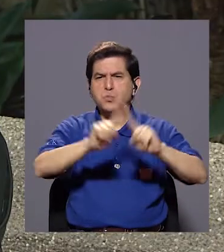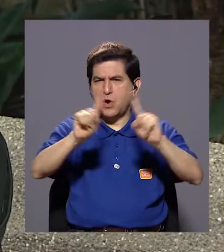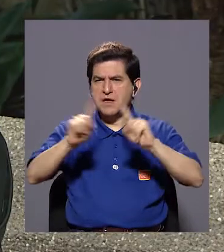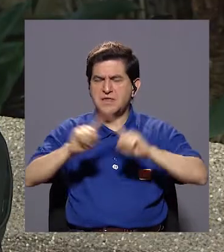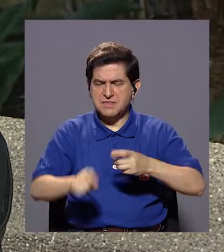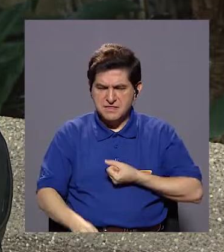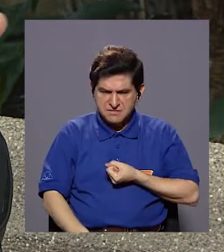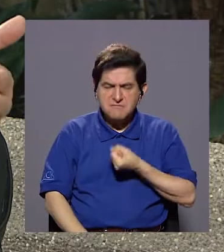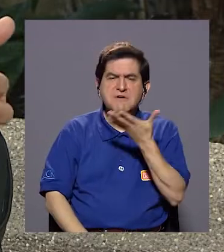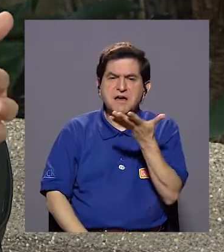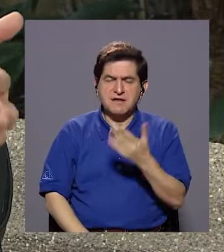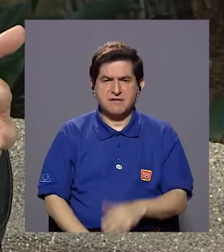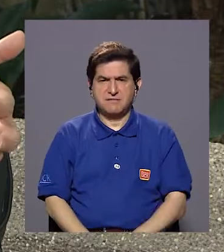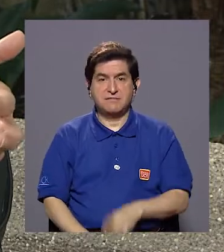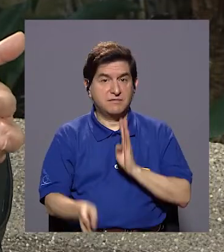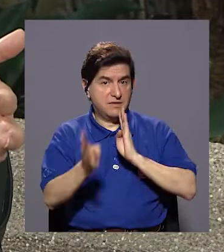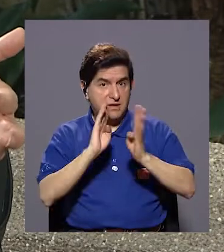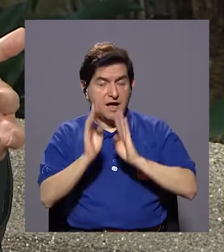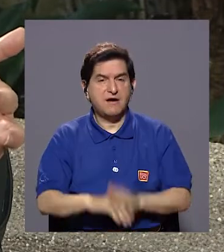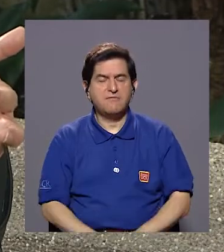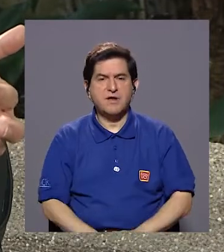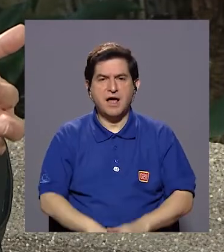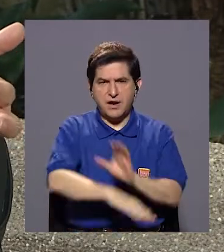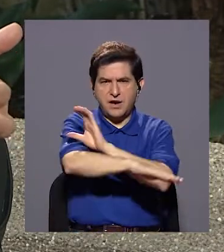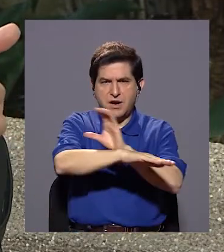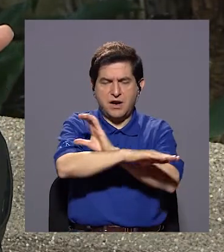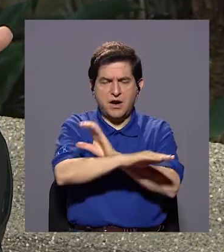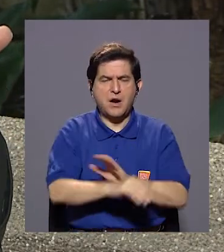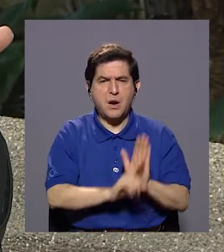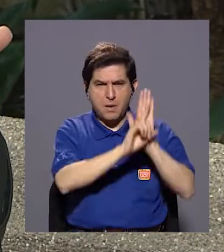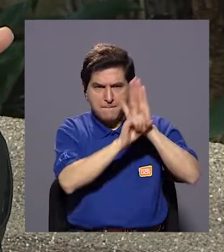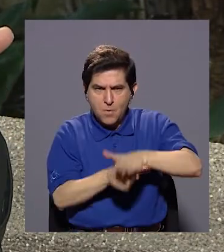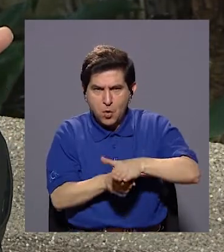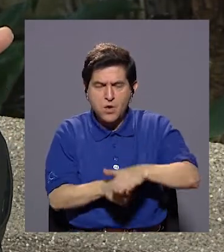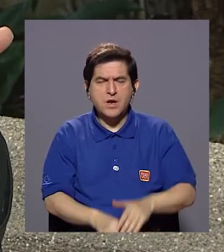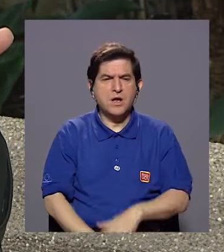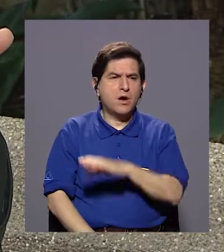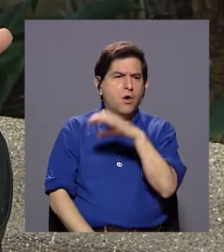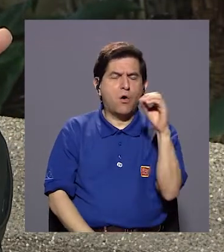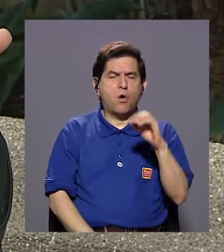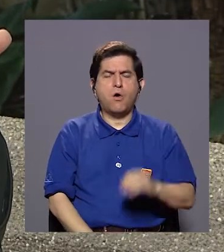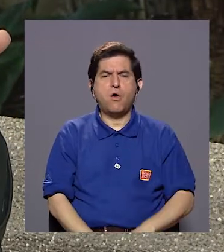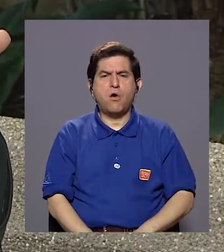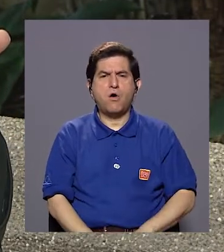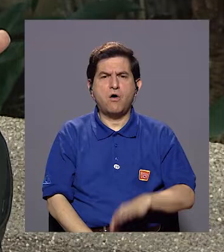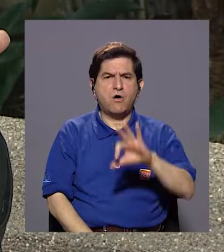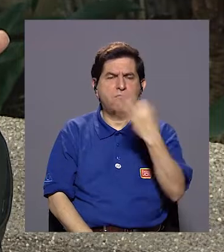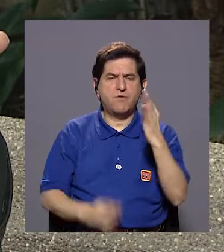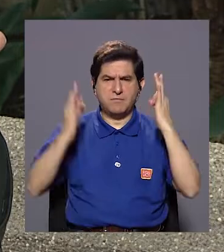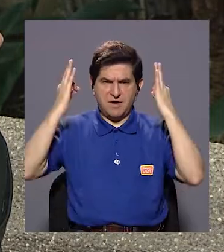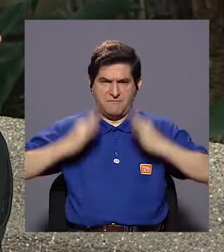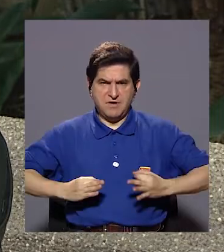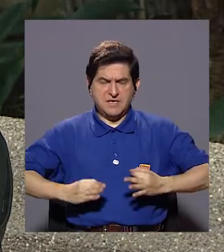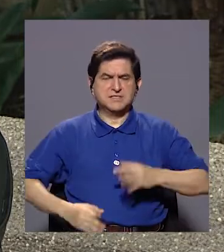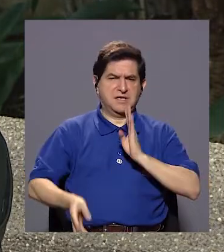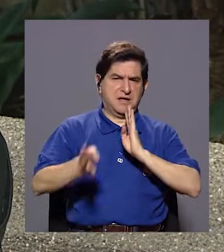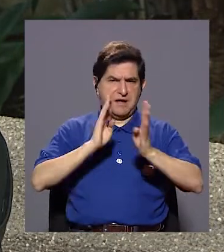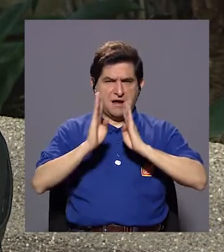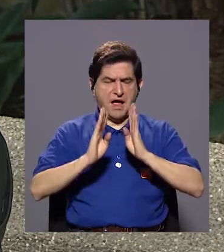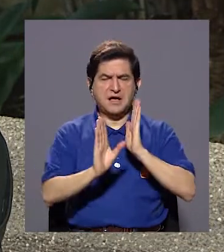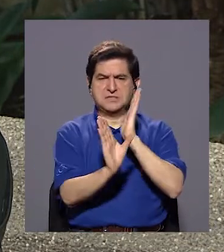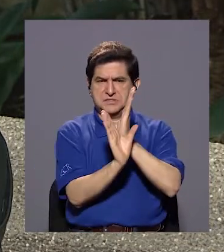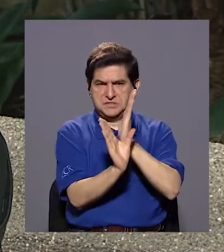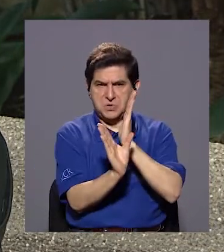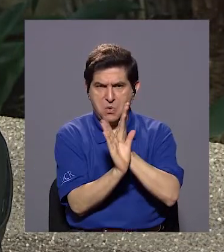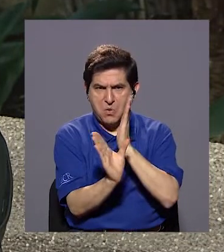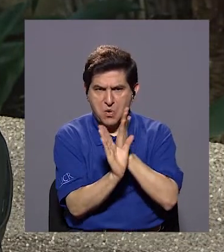diferentes manifestaciones de bullying, o sea, estamos hablando desde el ciberbullying, estamos hablando de que hay manifestaciones físicas, puede ser verbal, puede ser psicológico,